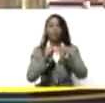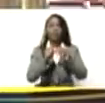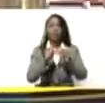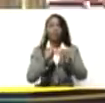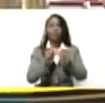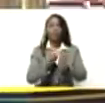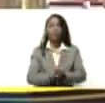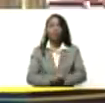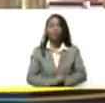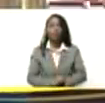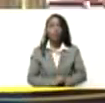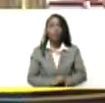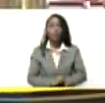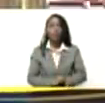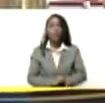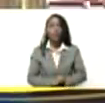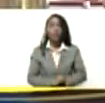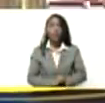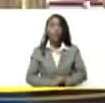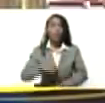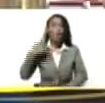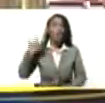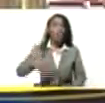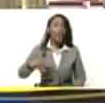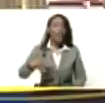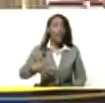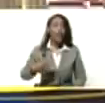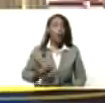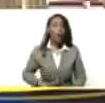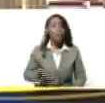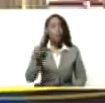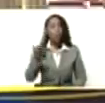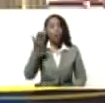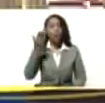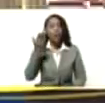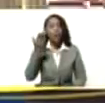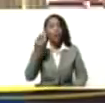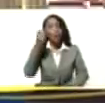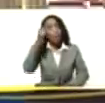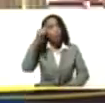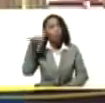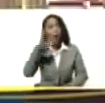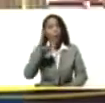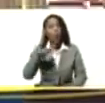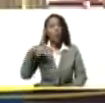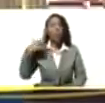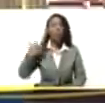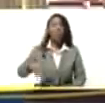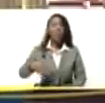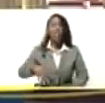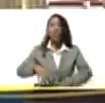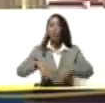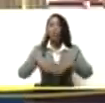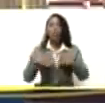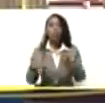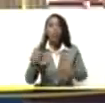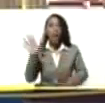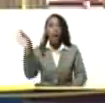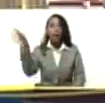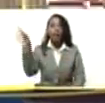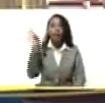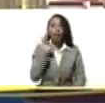cuatro meses hemos tenido de manera consecutiva la inflación de un solo